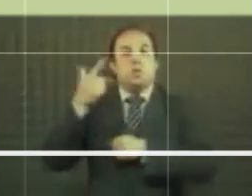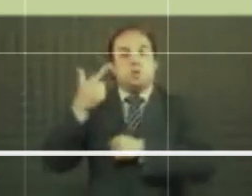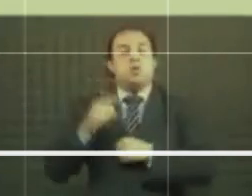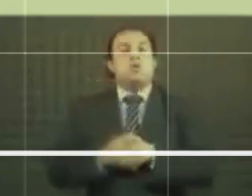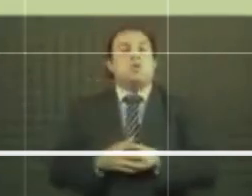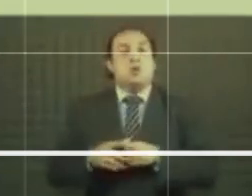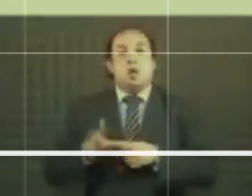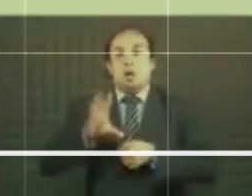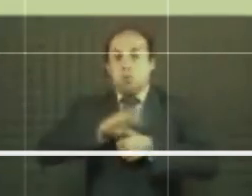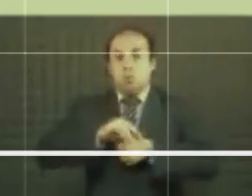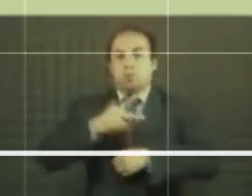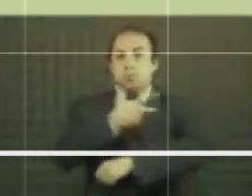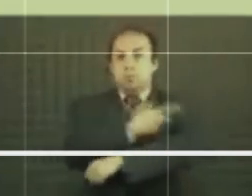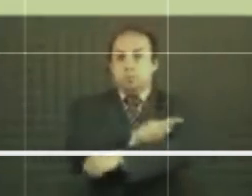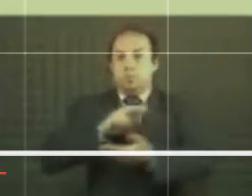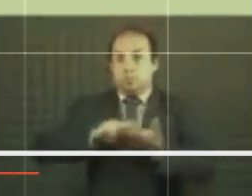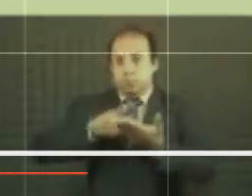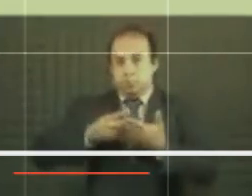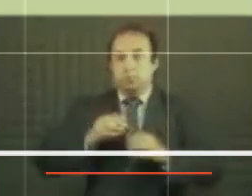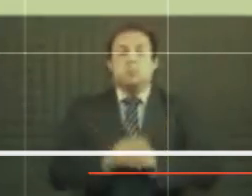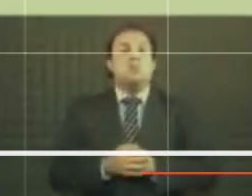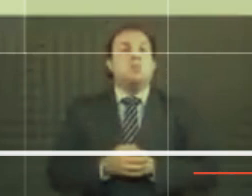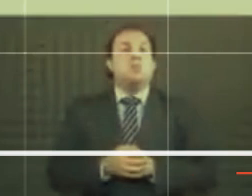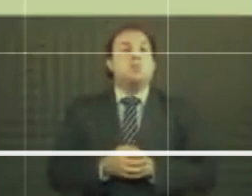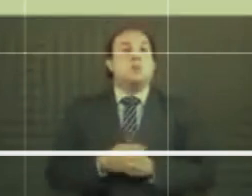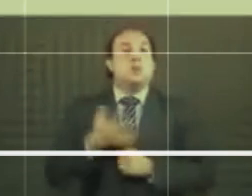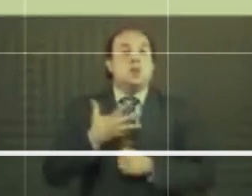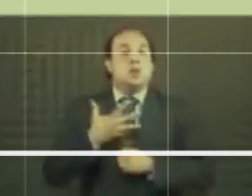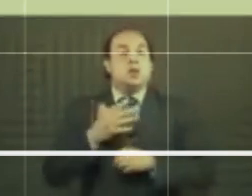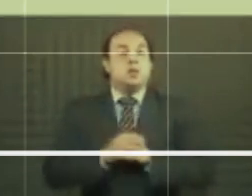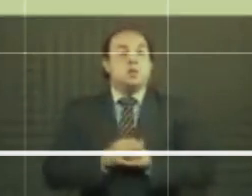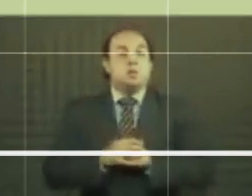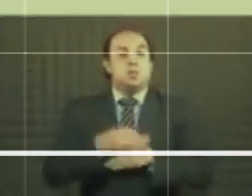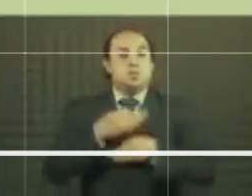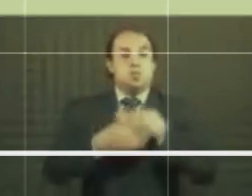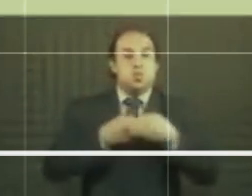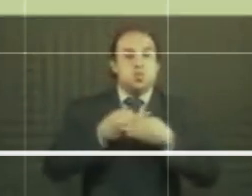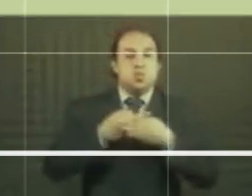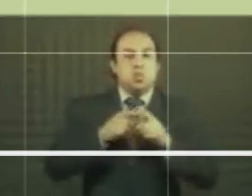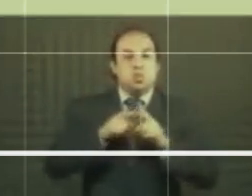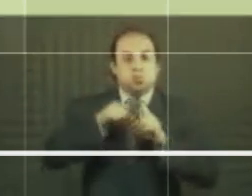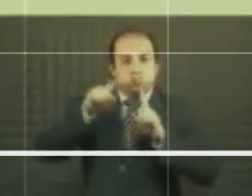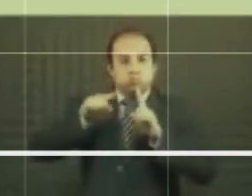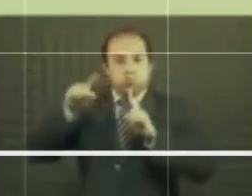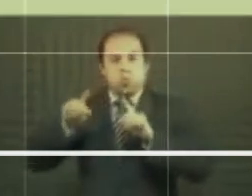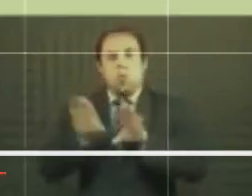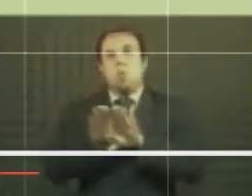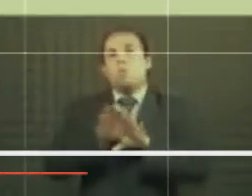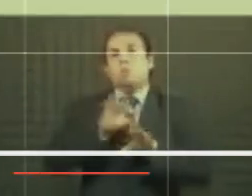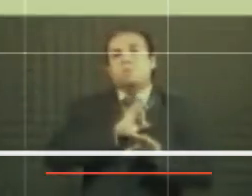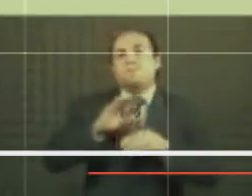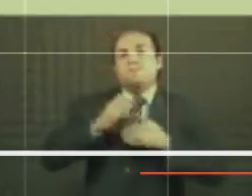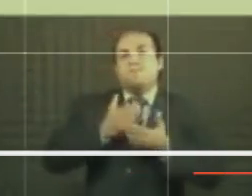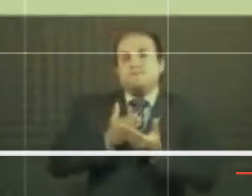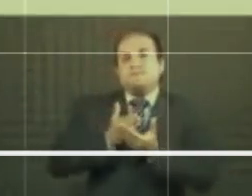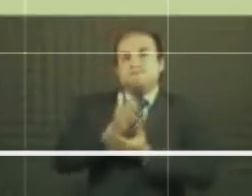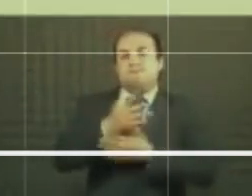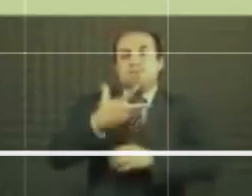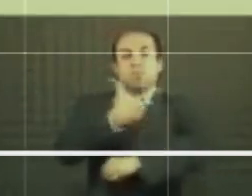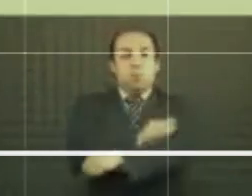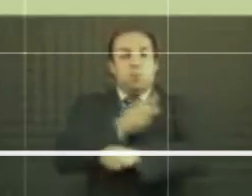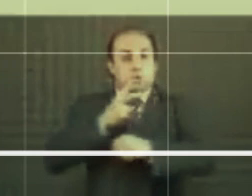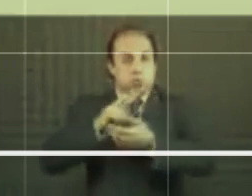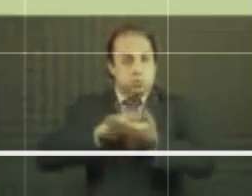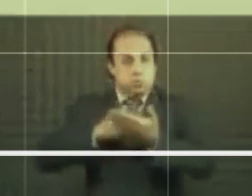completo. Derivado de las fechas de aplicación de la primera dosis, así se ven las proyecciones que tenemos sobre cómo puede ir avanzando la vacunación de